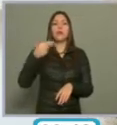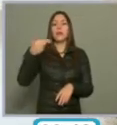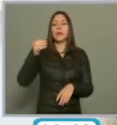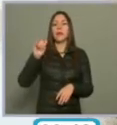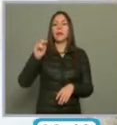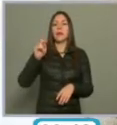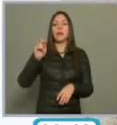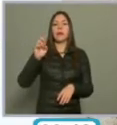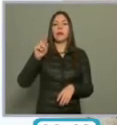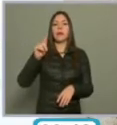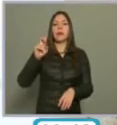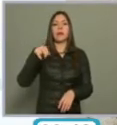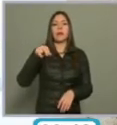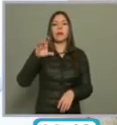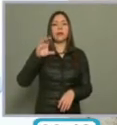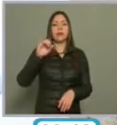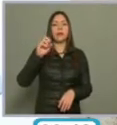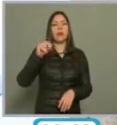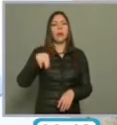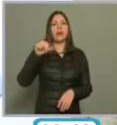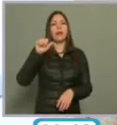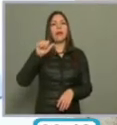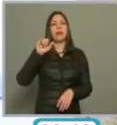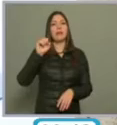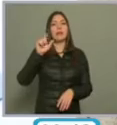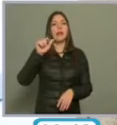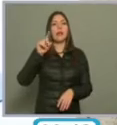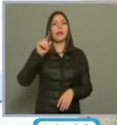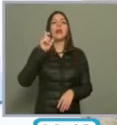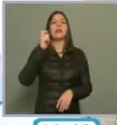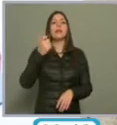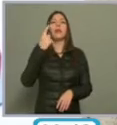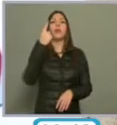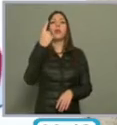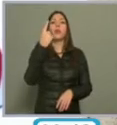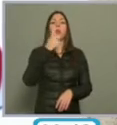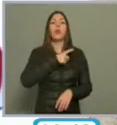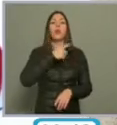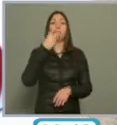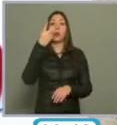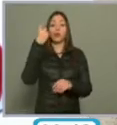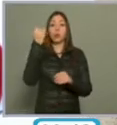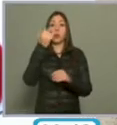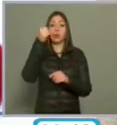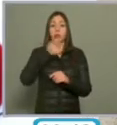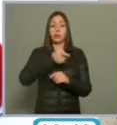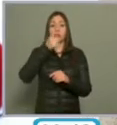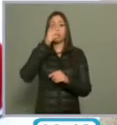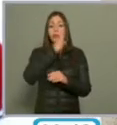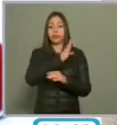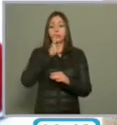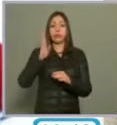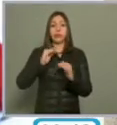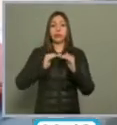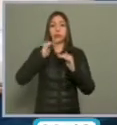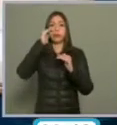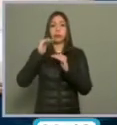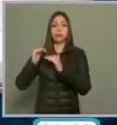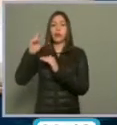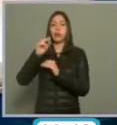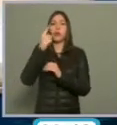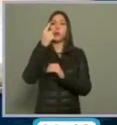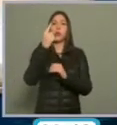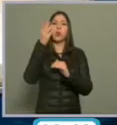solo se eleva una de las 2 cifras. Eso también puede suceder, ¿no? Oiga, doctor, y bueno, ¿cómo se podría prevenir esta enfermedad? Porque digo, al ser una